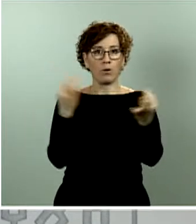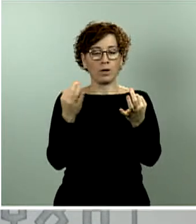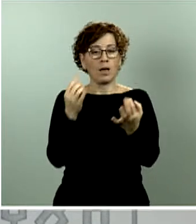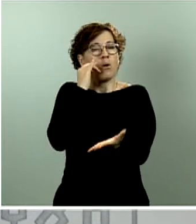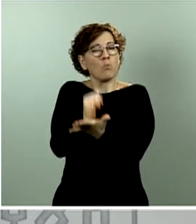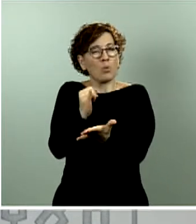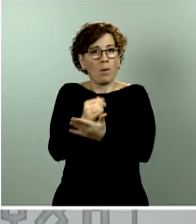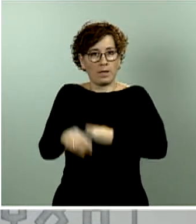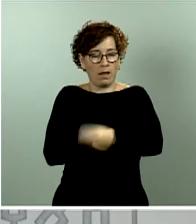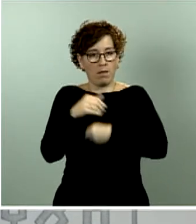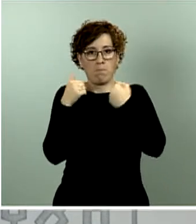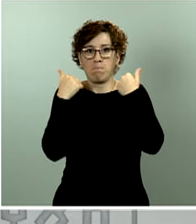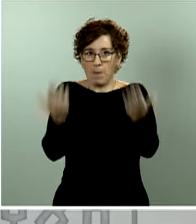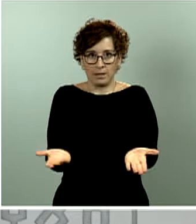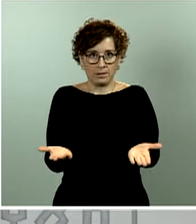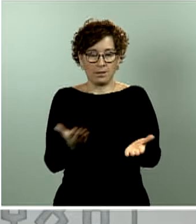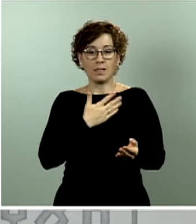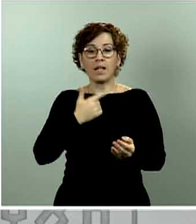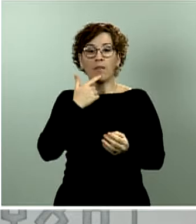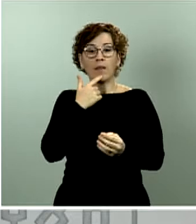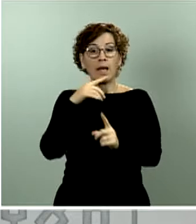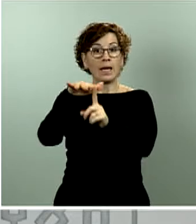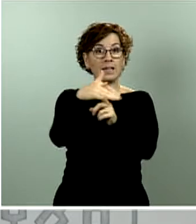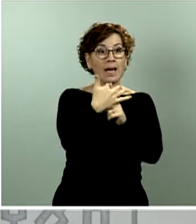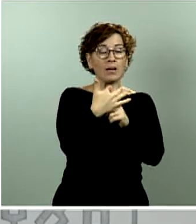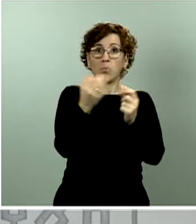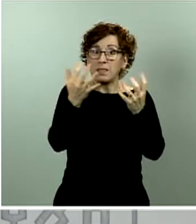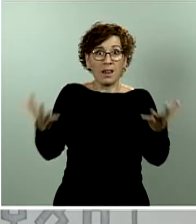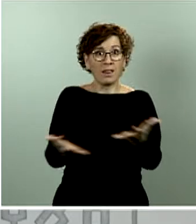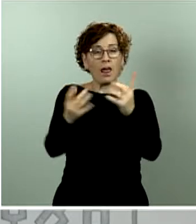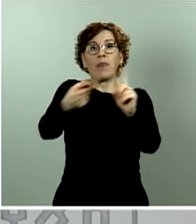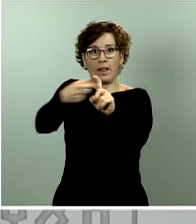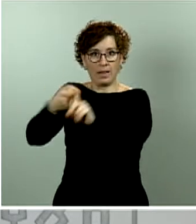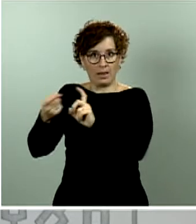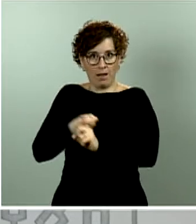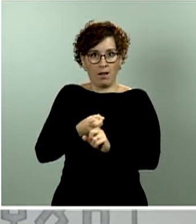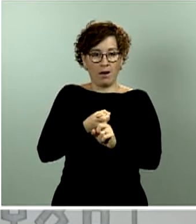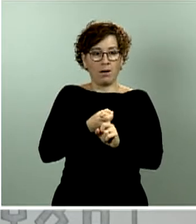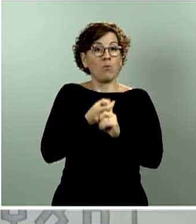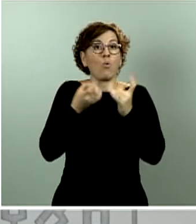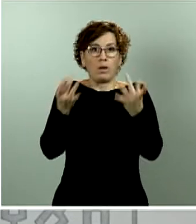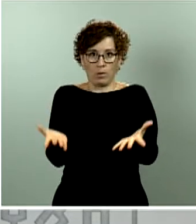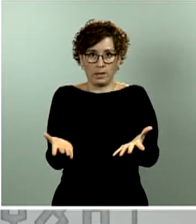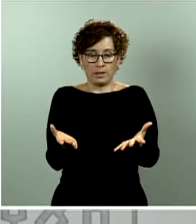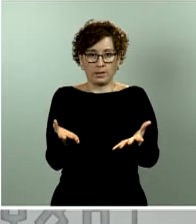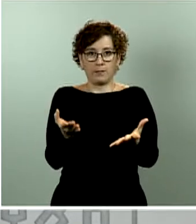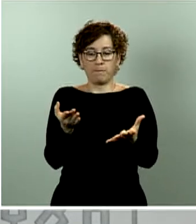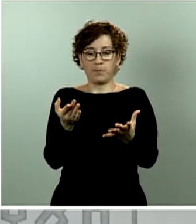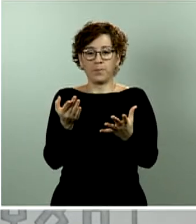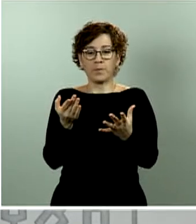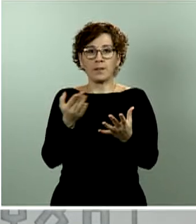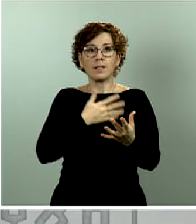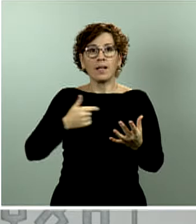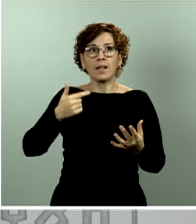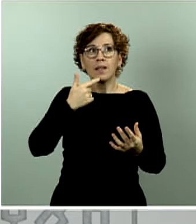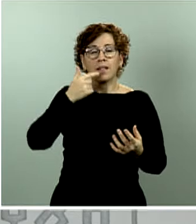conseguir detectar los casos más leves que podamos y conseguir detectarlos cuanto antes. Conseguir detectar aquellos que en su